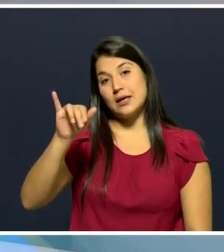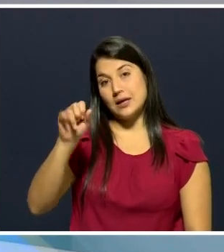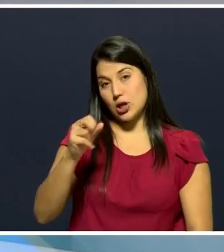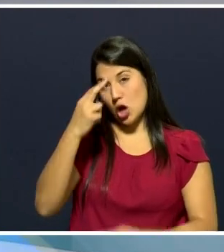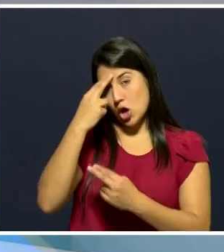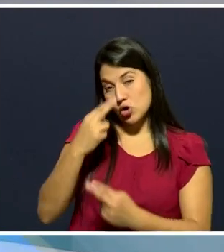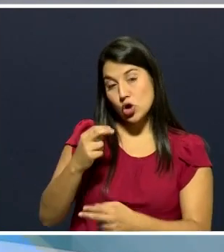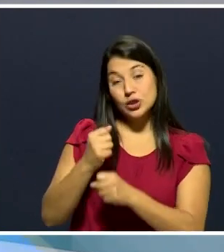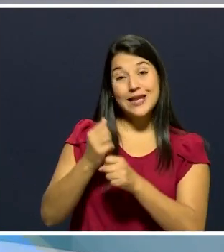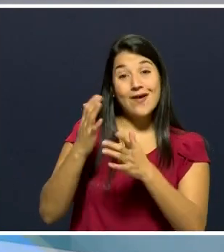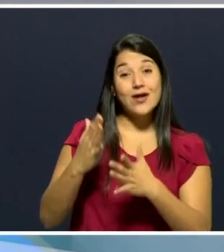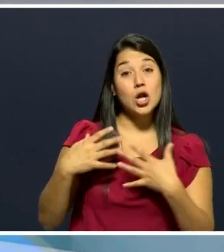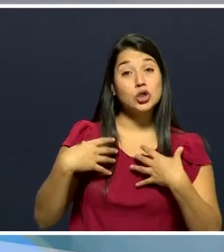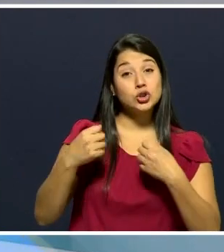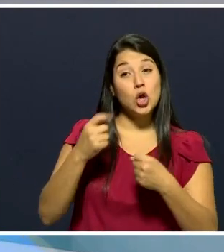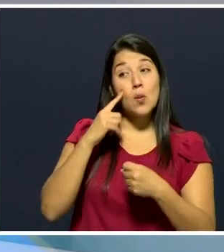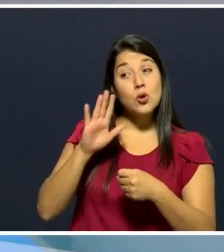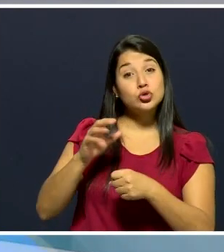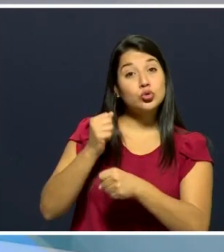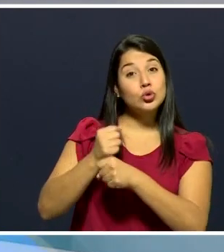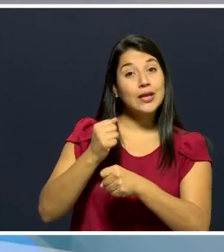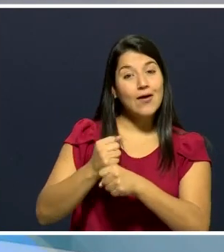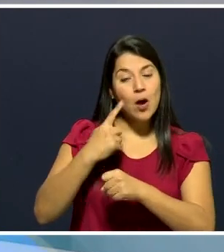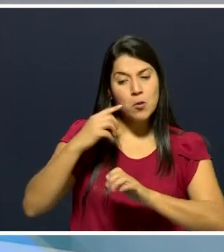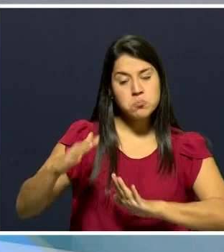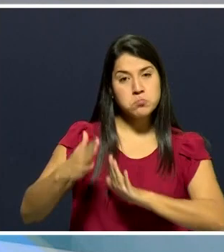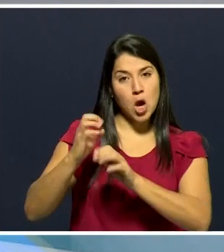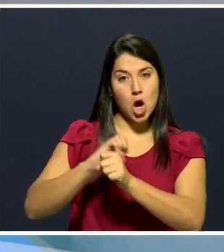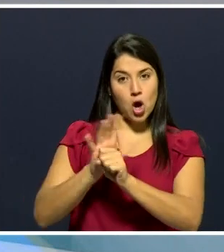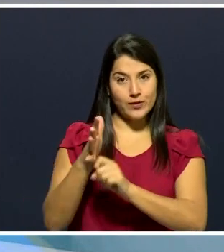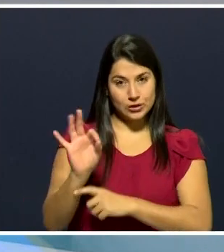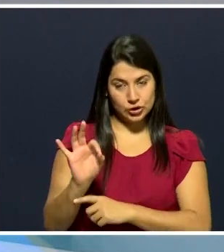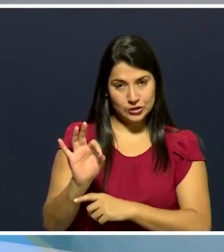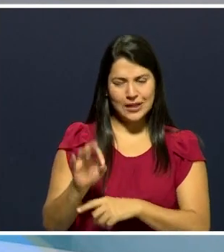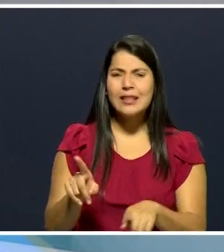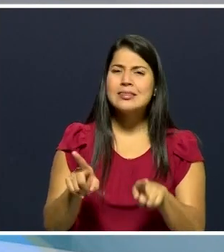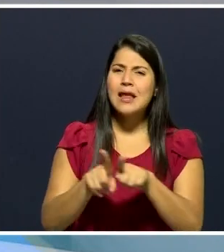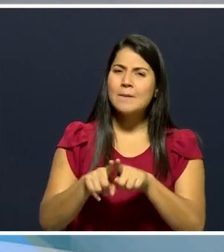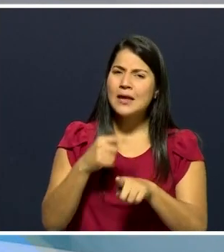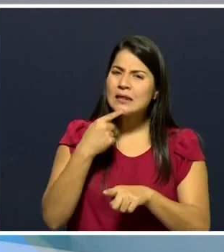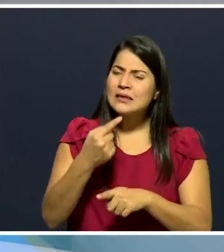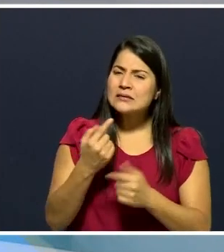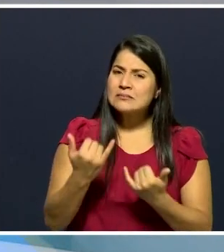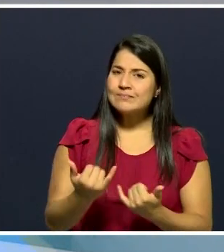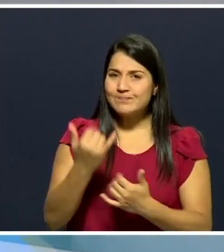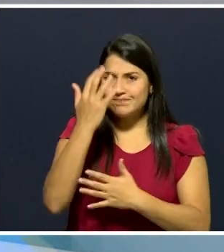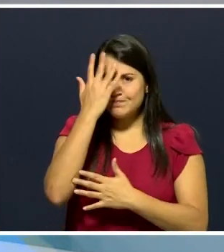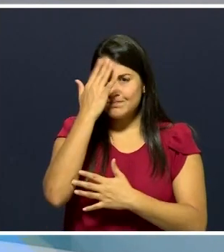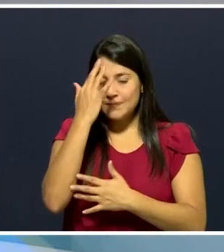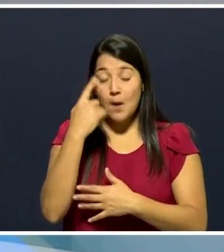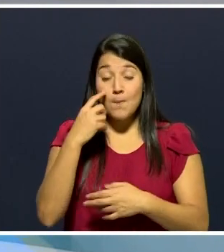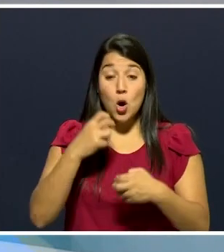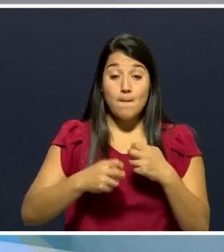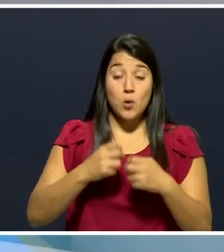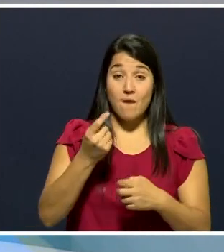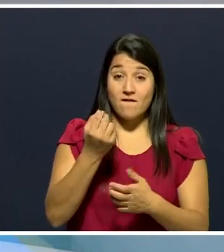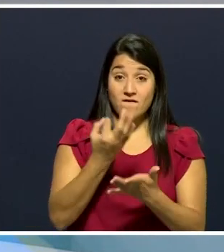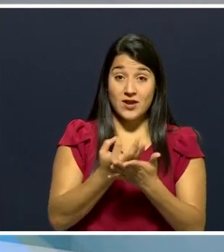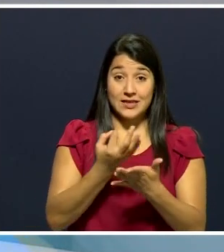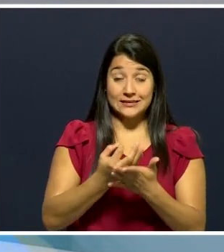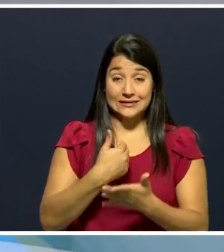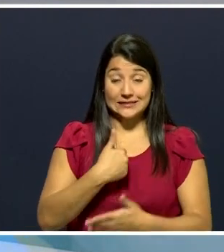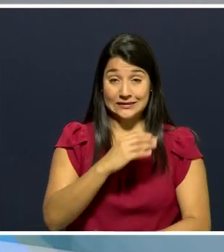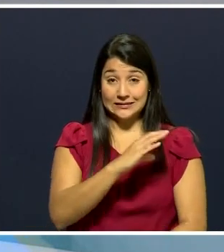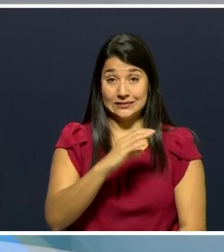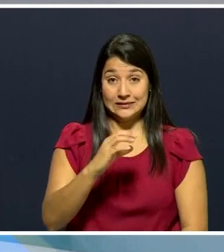su labor en la lucha contra el COVID-19. También externó su preocupación por la crisis financiera de la